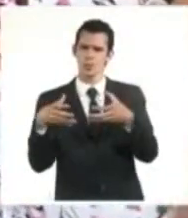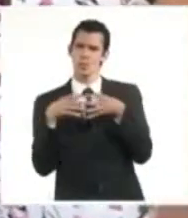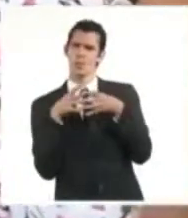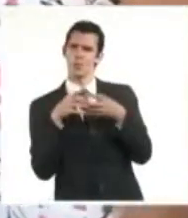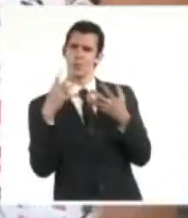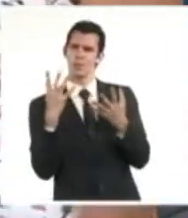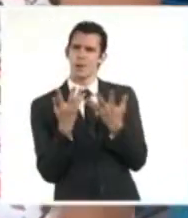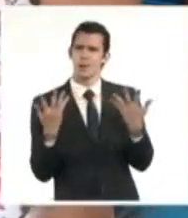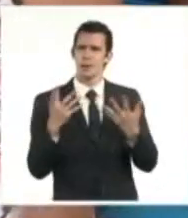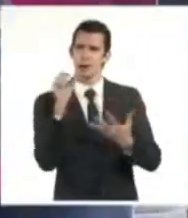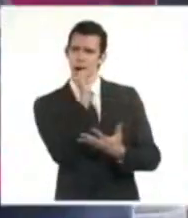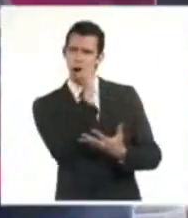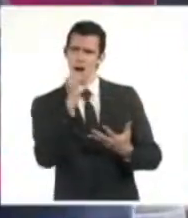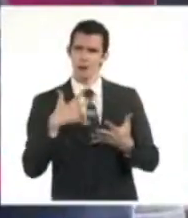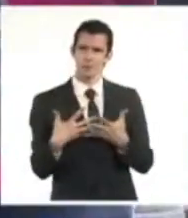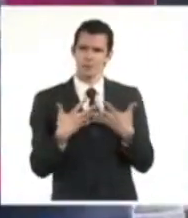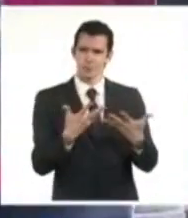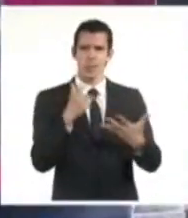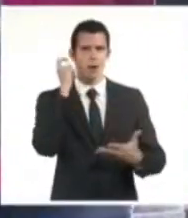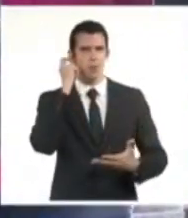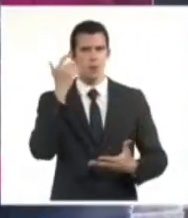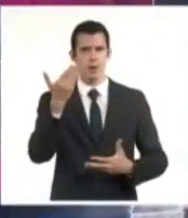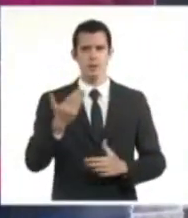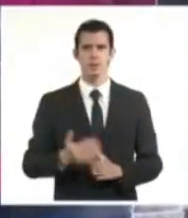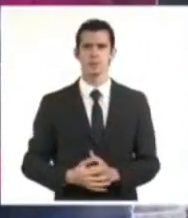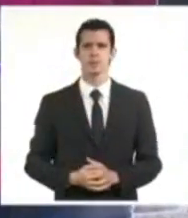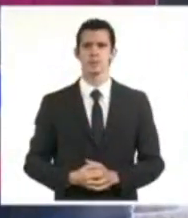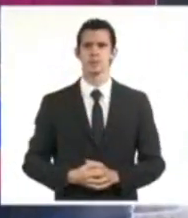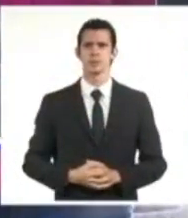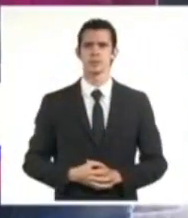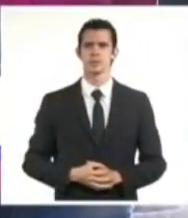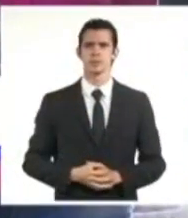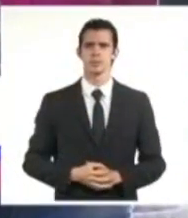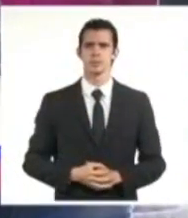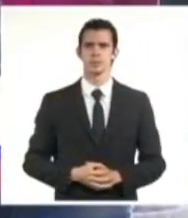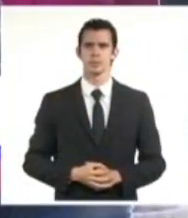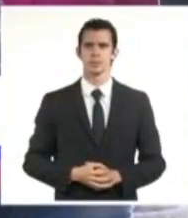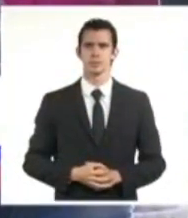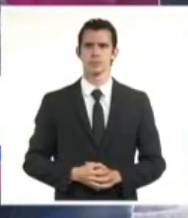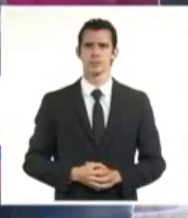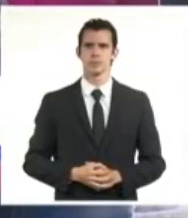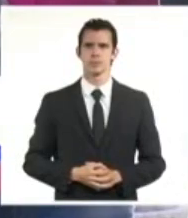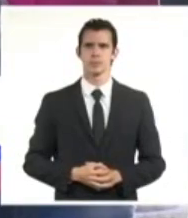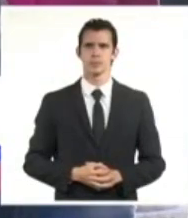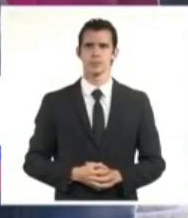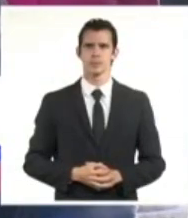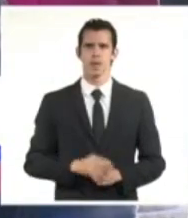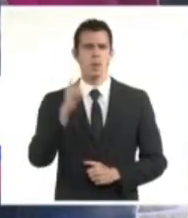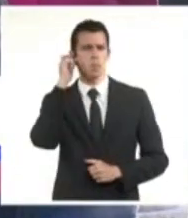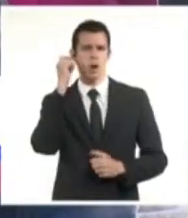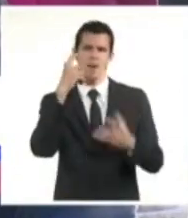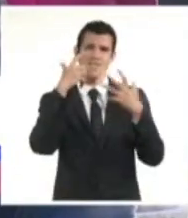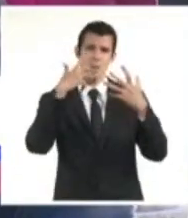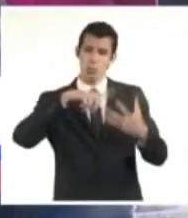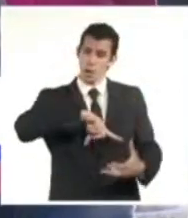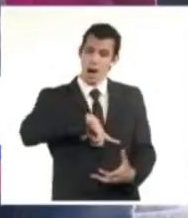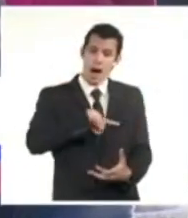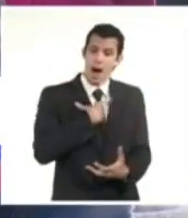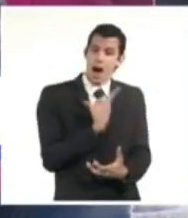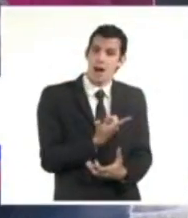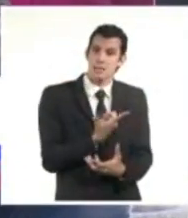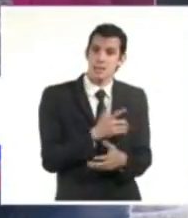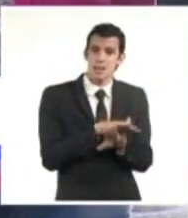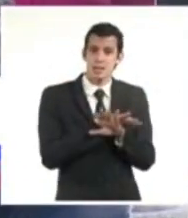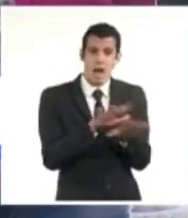rindió un tributo mágico. Nuevas Déboras y Alicias, Mónicas y Marielas, inundarán las escuelas, integrarán